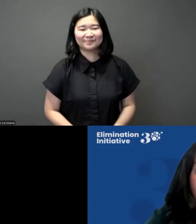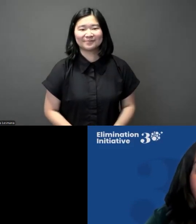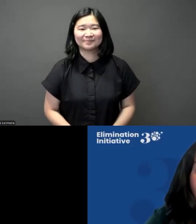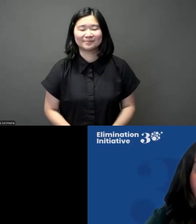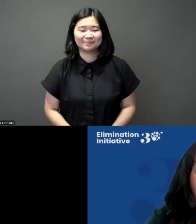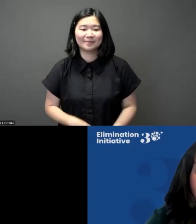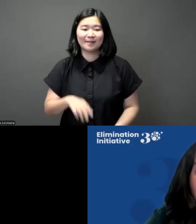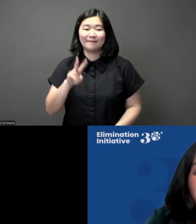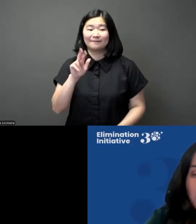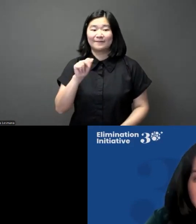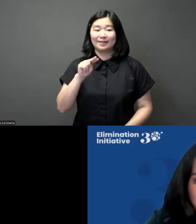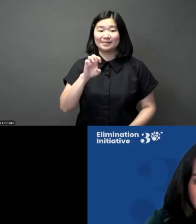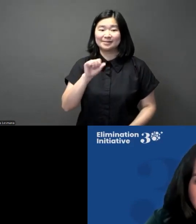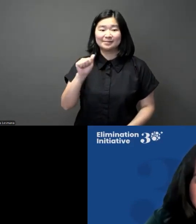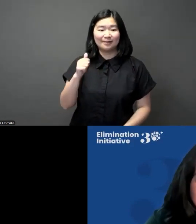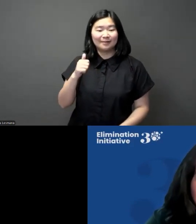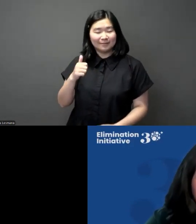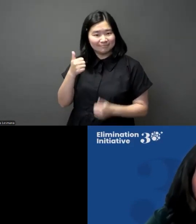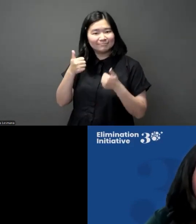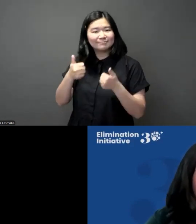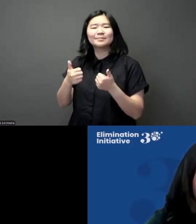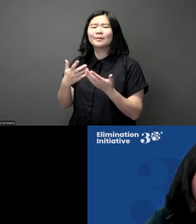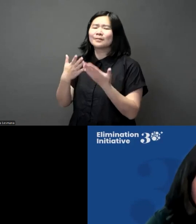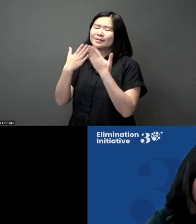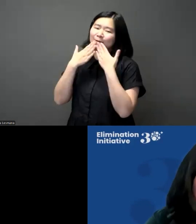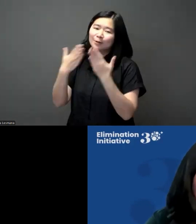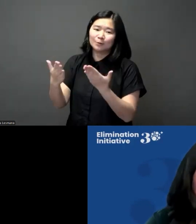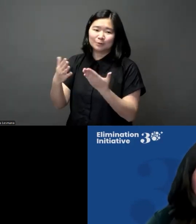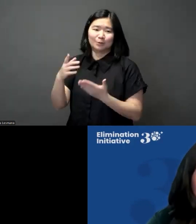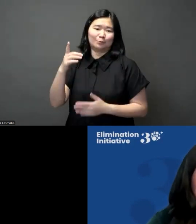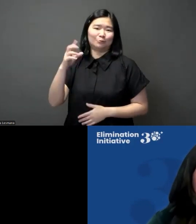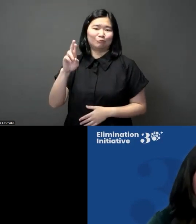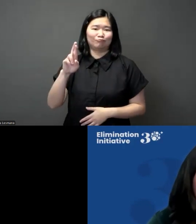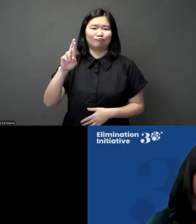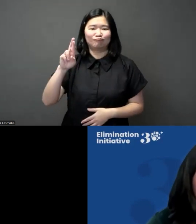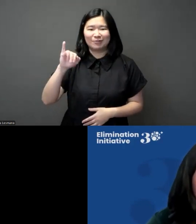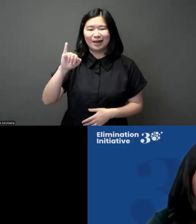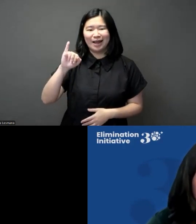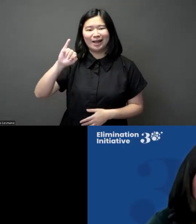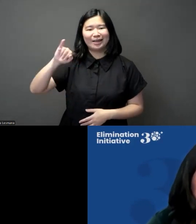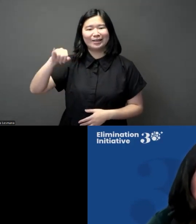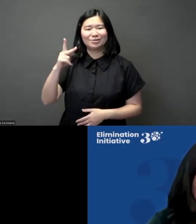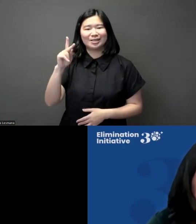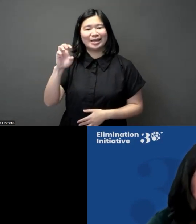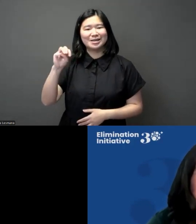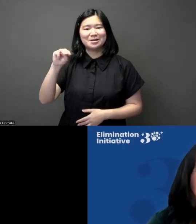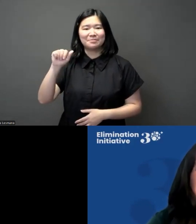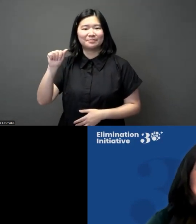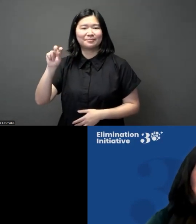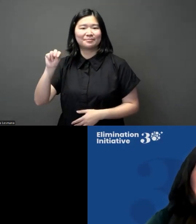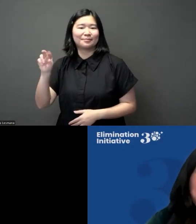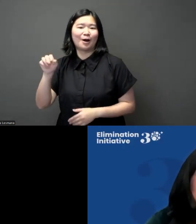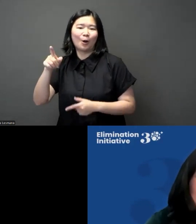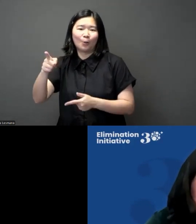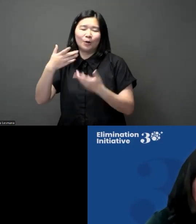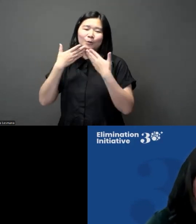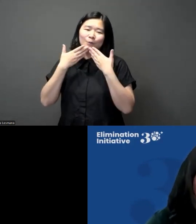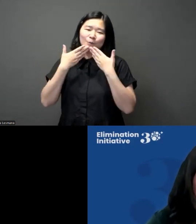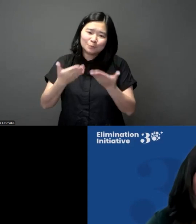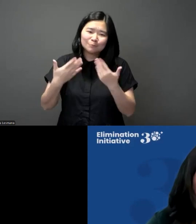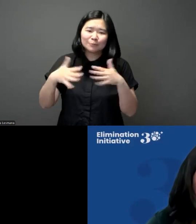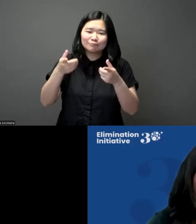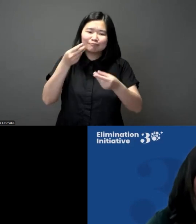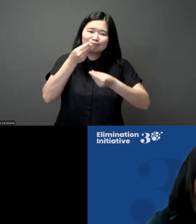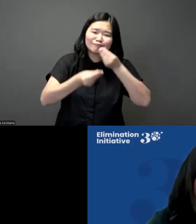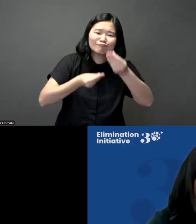Muchísimas gracias, doctora Eichmann, por esas palabras de bienvenida y por su compromiso a avanzar la equidad de salud a